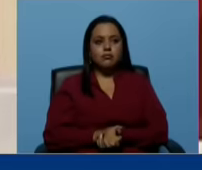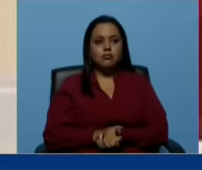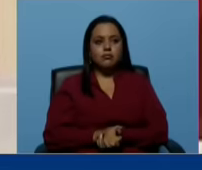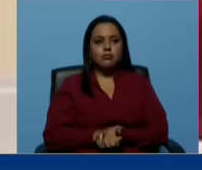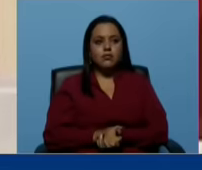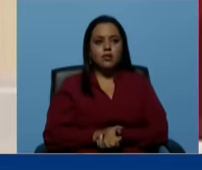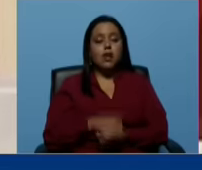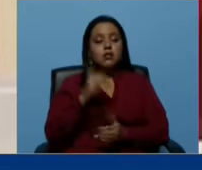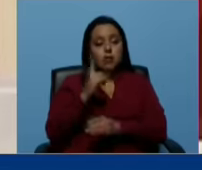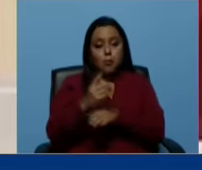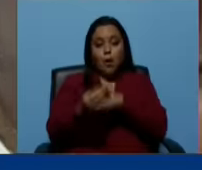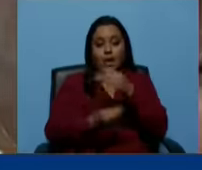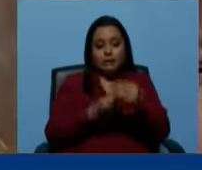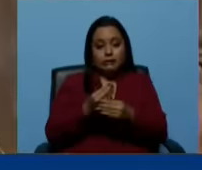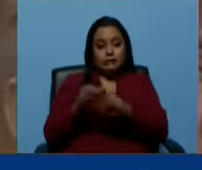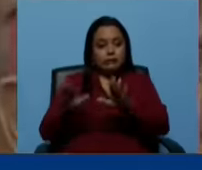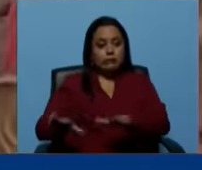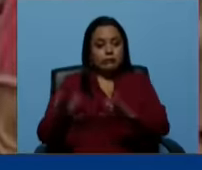Tuvimos que ir a la cuarentena.